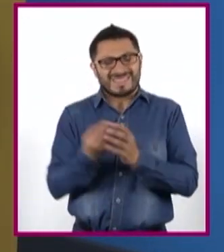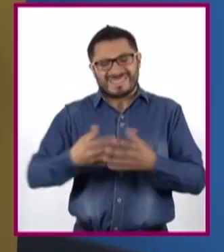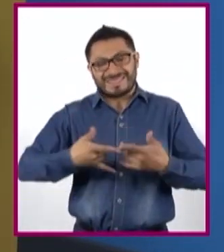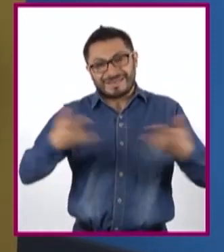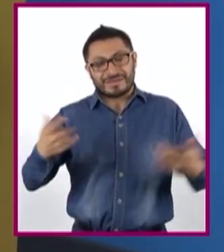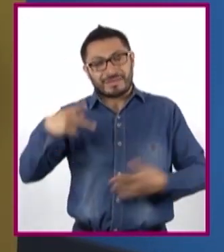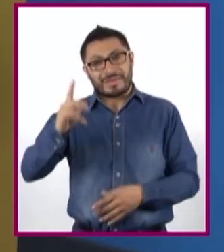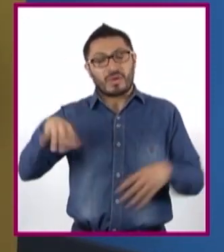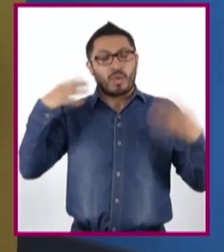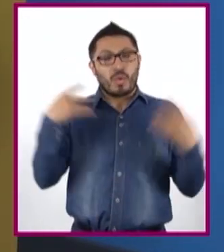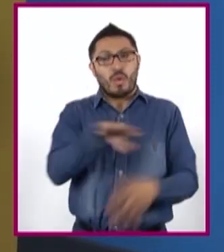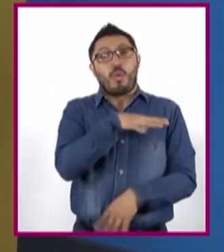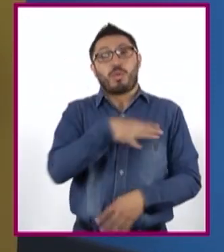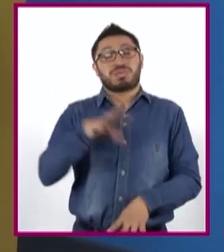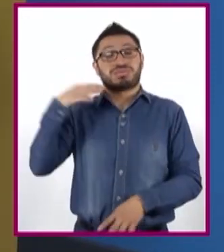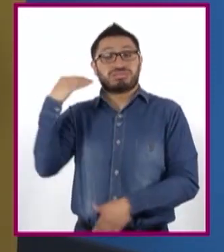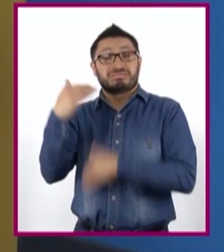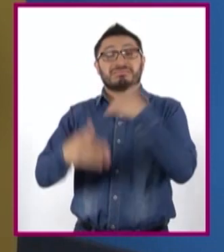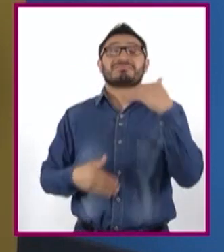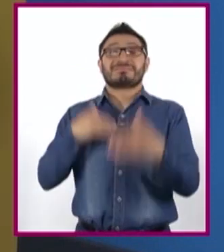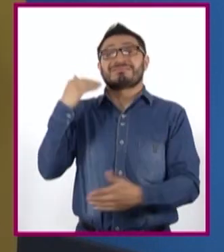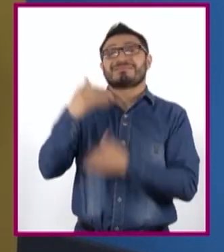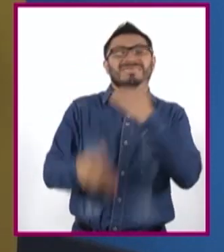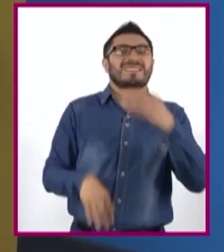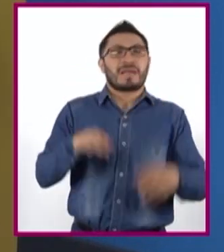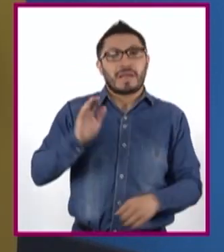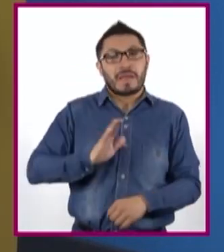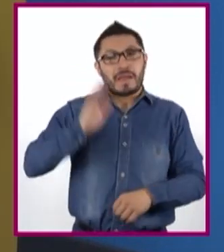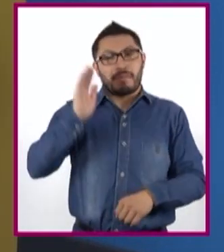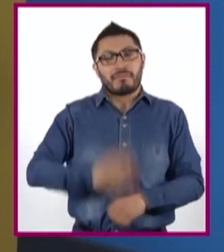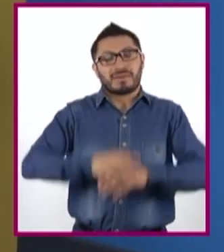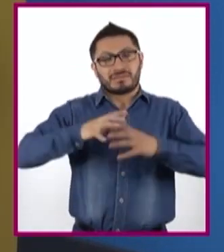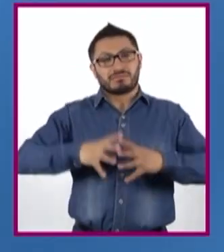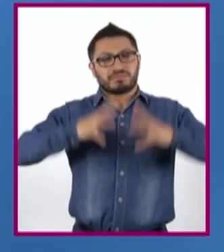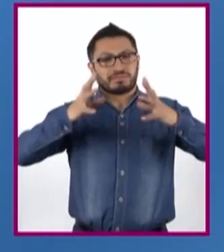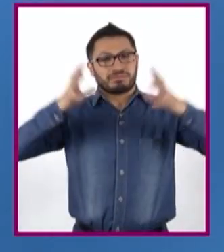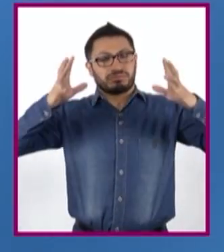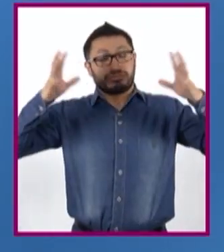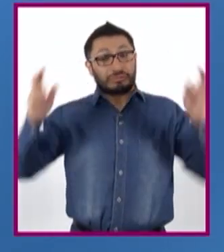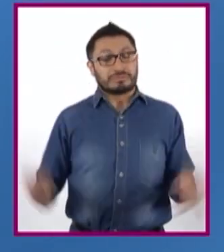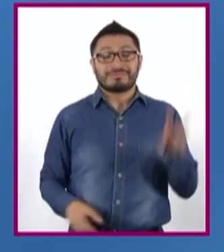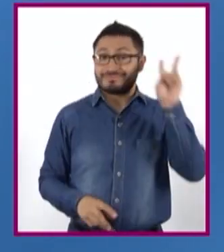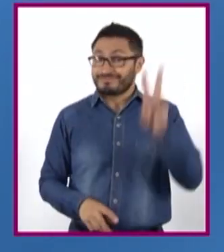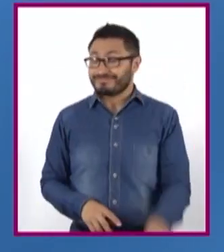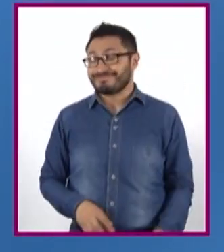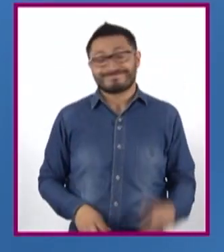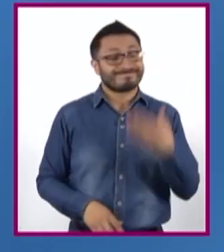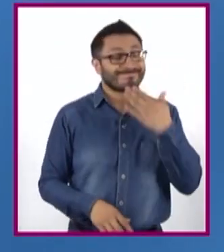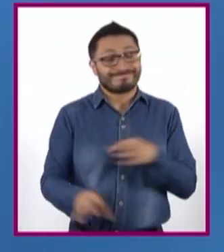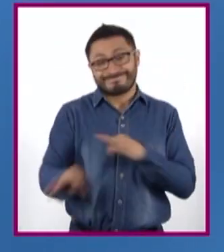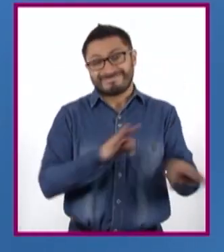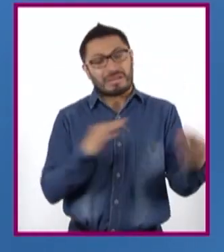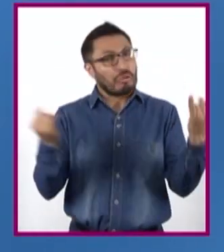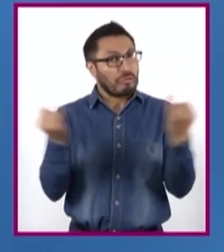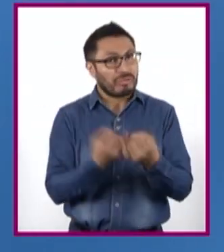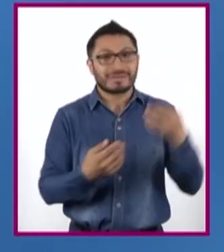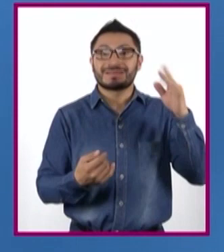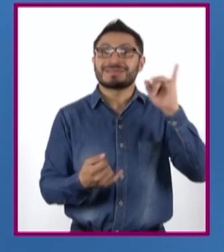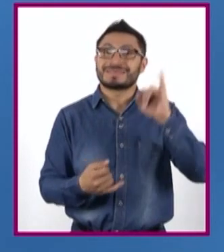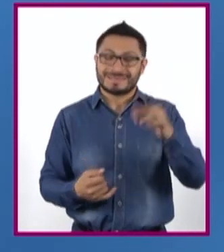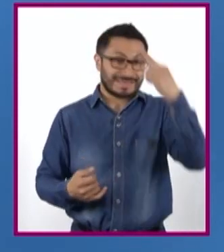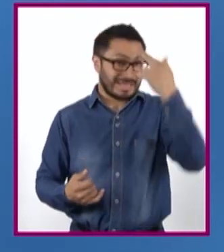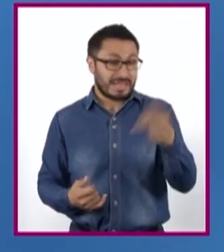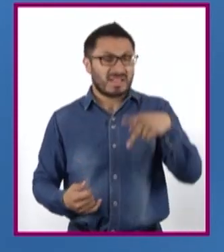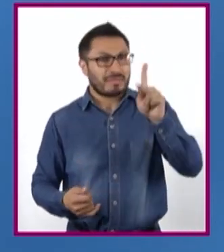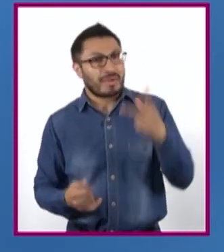fueron evolucionando. Se hicieron cada vez más grandes y productivas. Sí, tienes razón, pero es